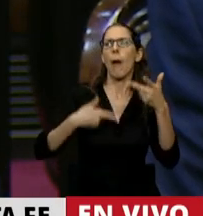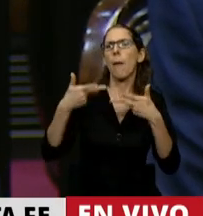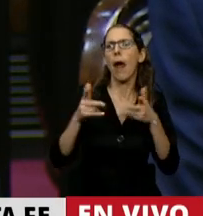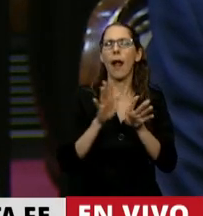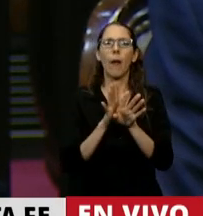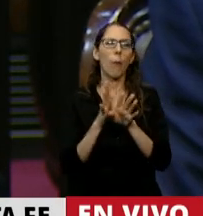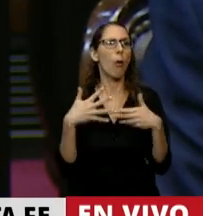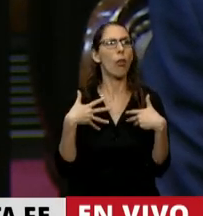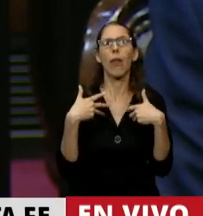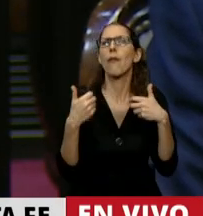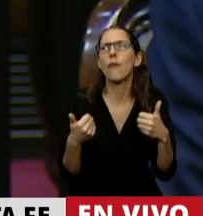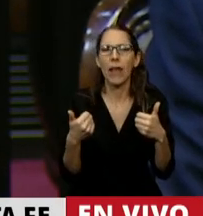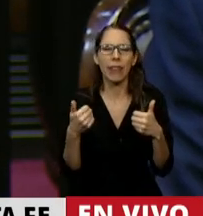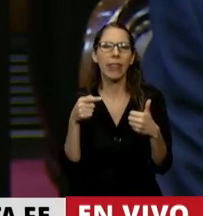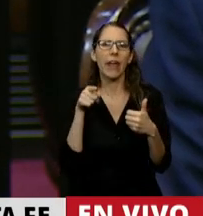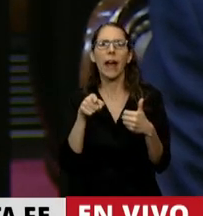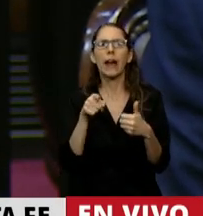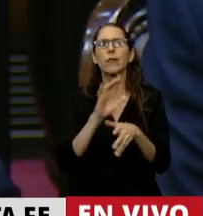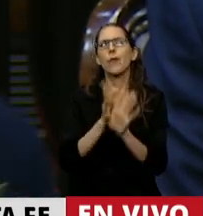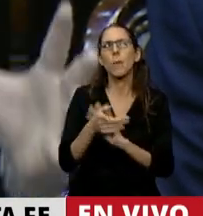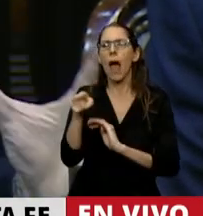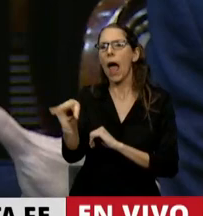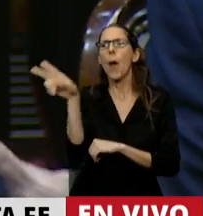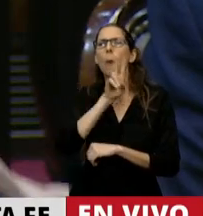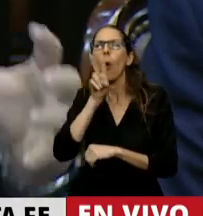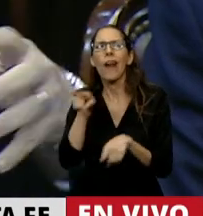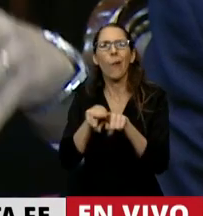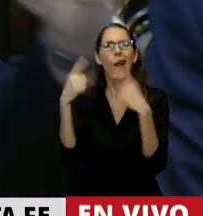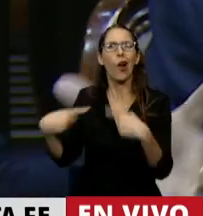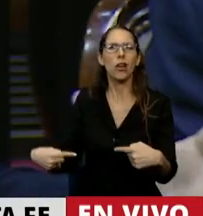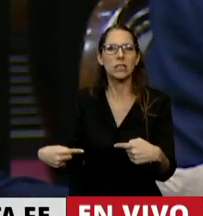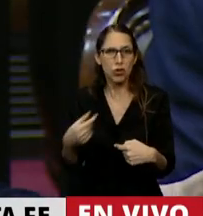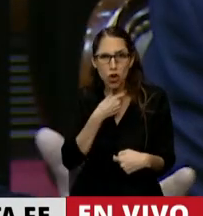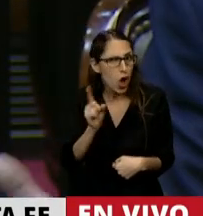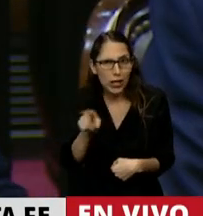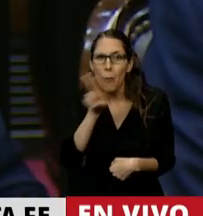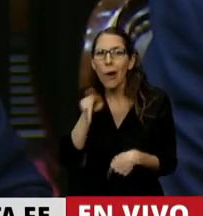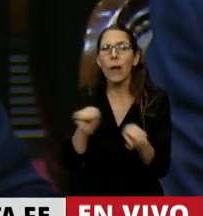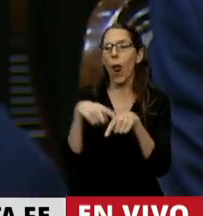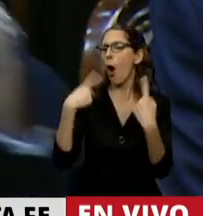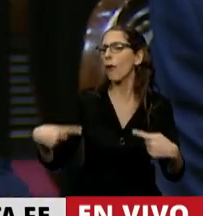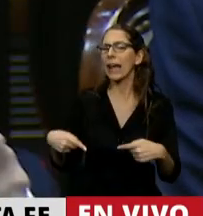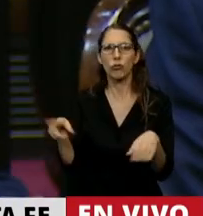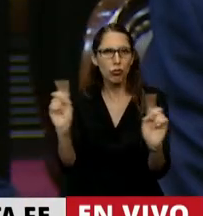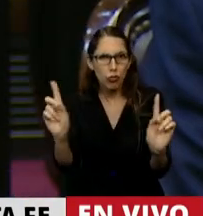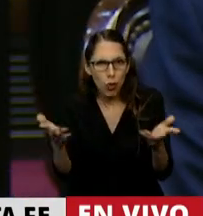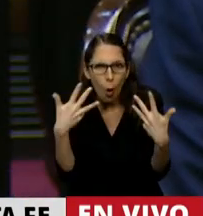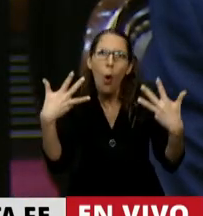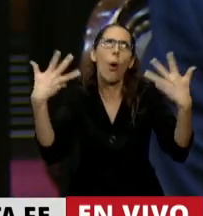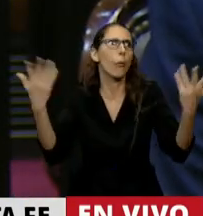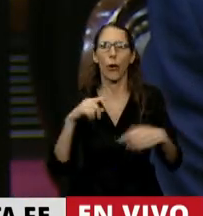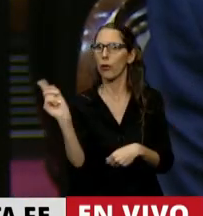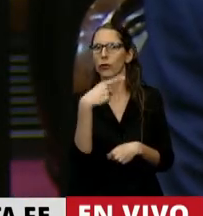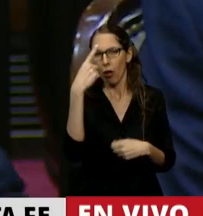la idea de que se está instrumentalizando a la mujer. Claro que no quiero que la instrumentalicen a la mujer. Todos acá